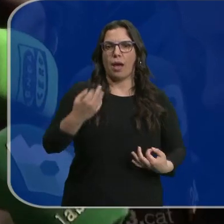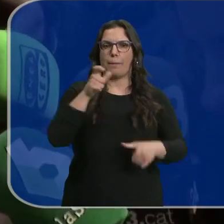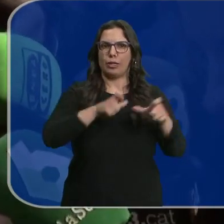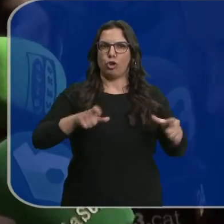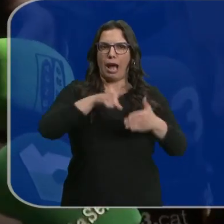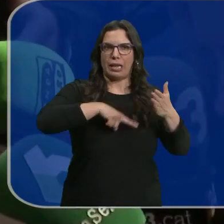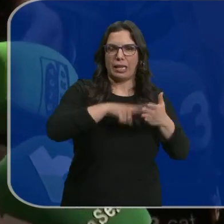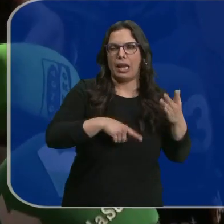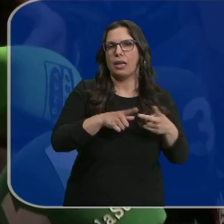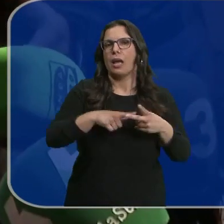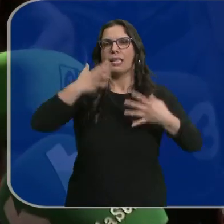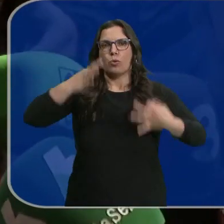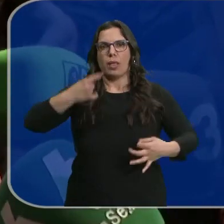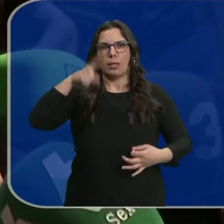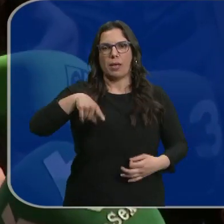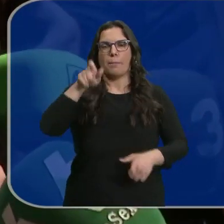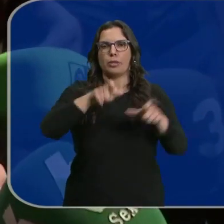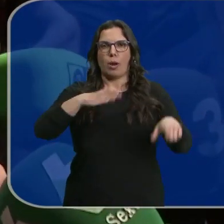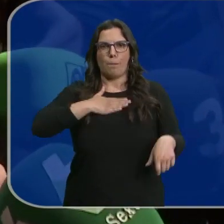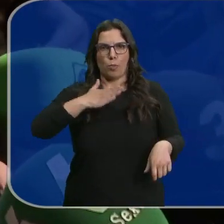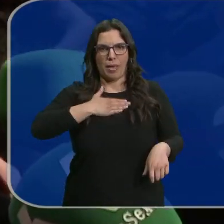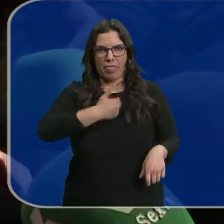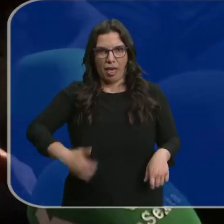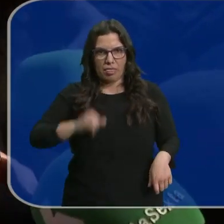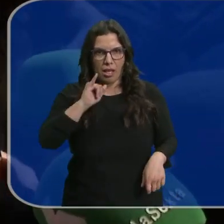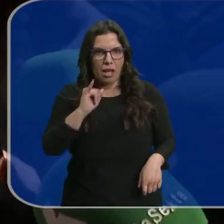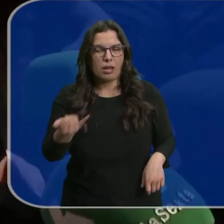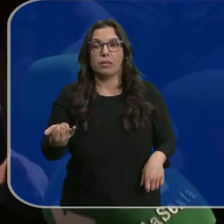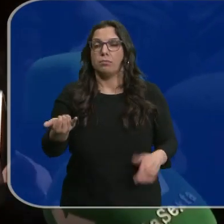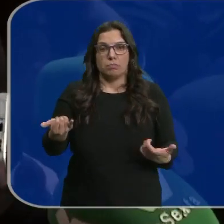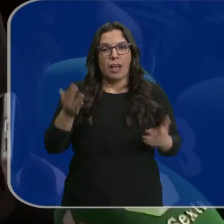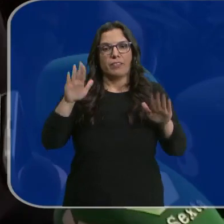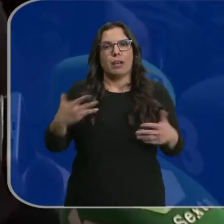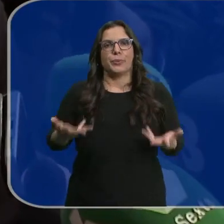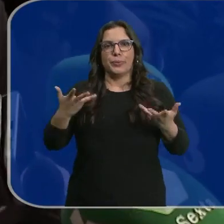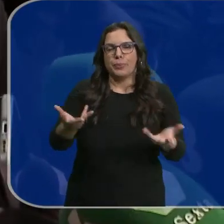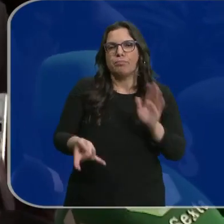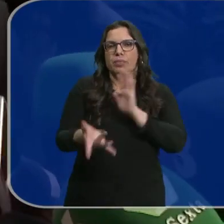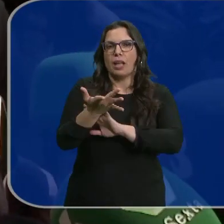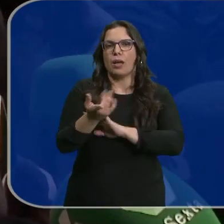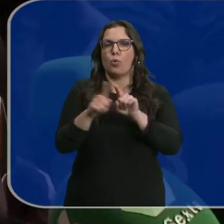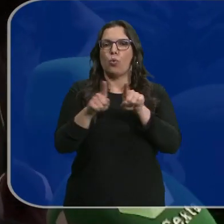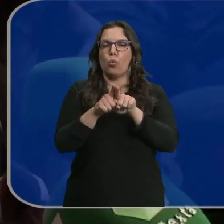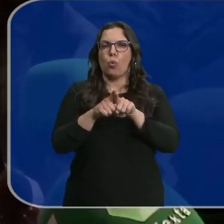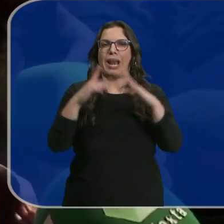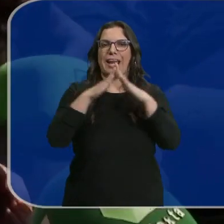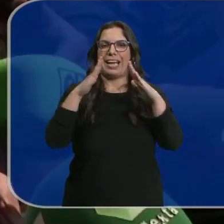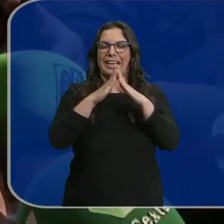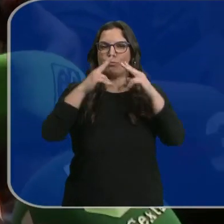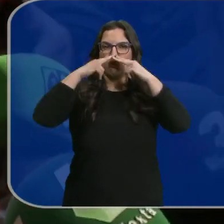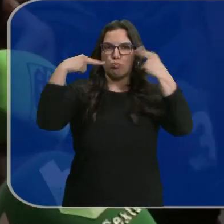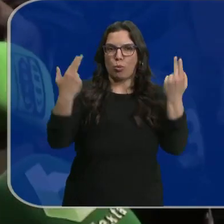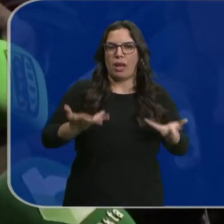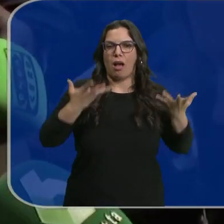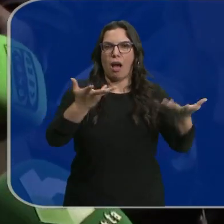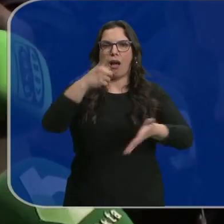inquilinos, da garantías también a los propietarios y que sobre todo propicia la constitución de un parque público de vivienda